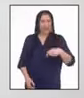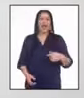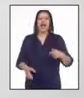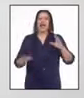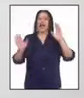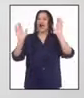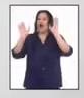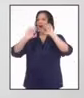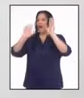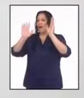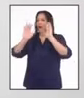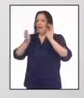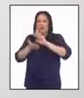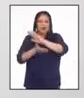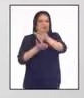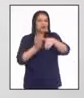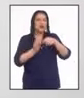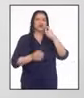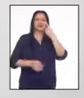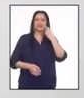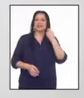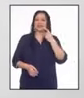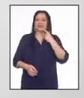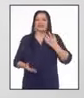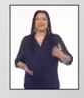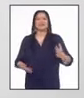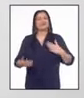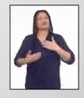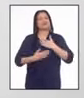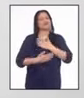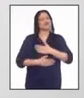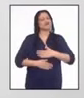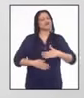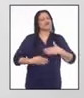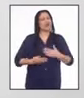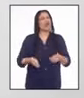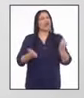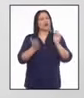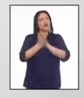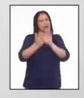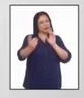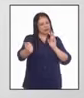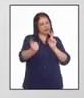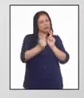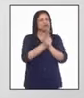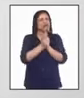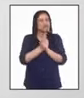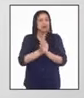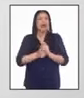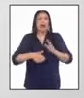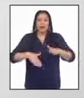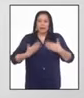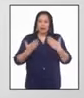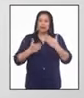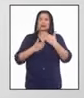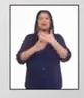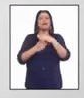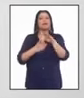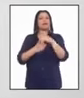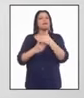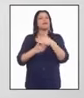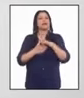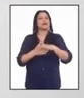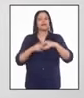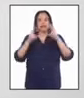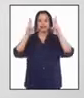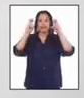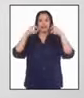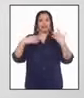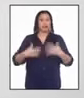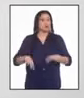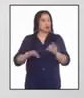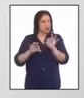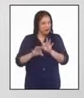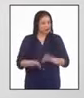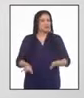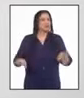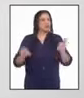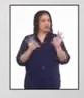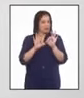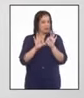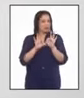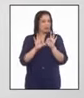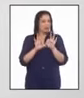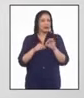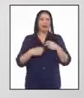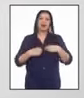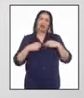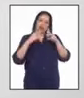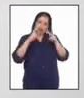Hola a todas y todos. Qué gusto estar con ustedes hoy y poder compartir temas importantes.